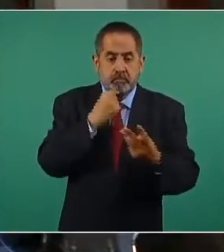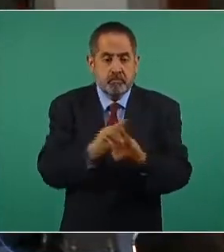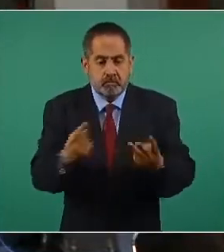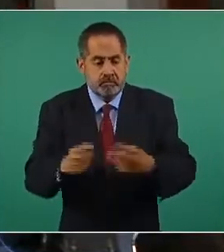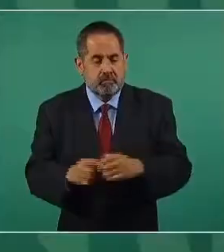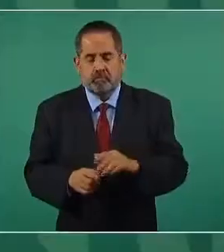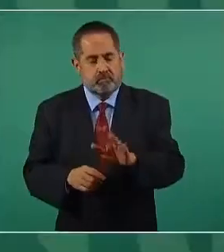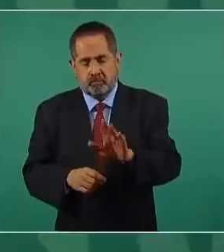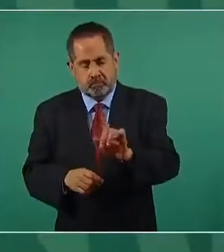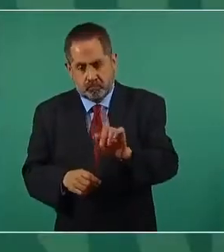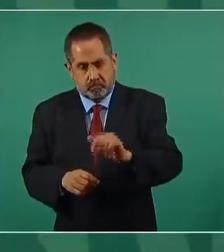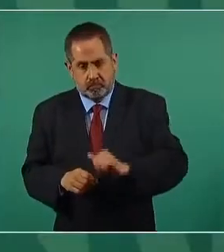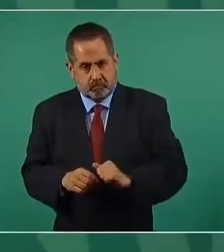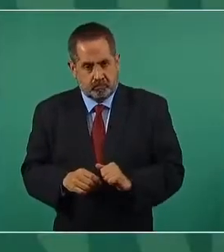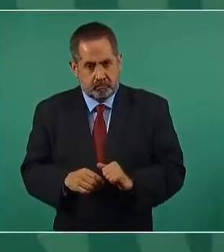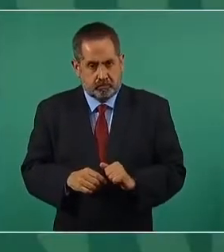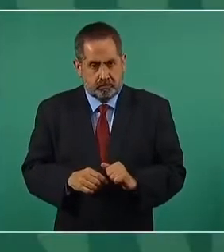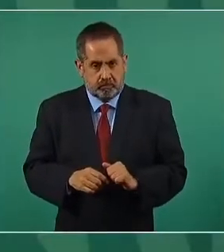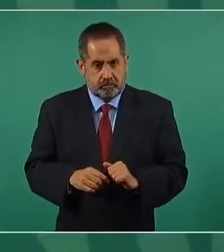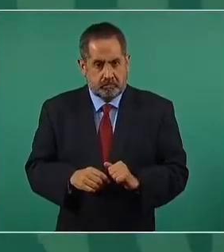No.